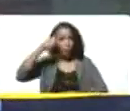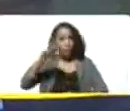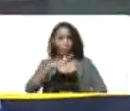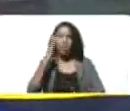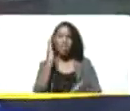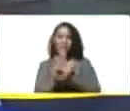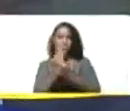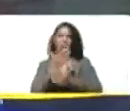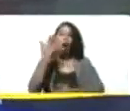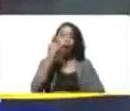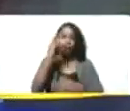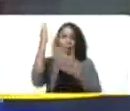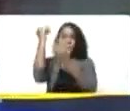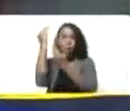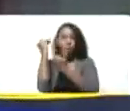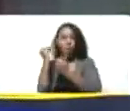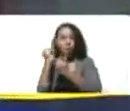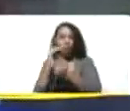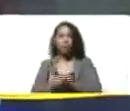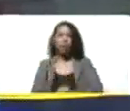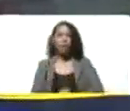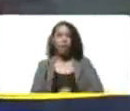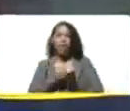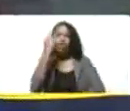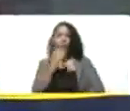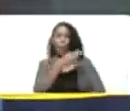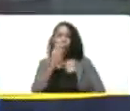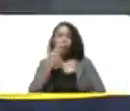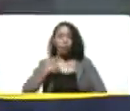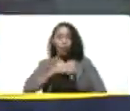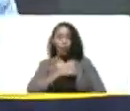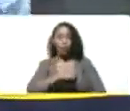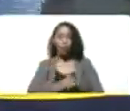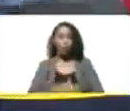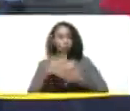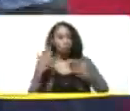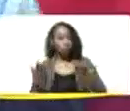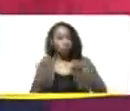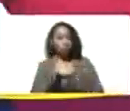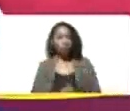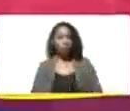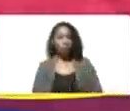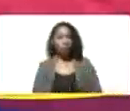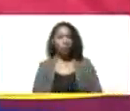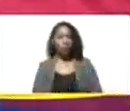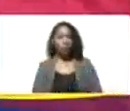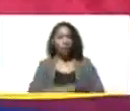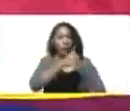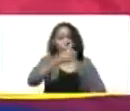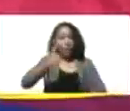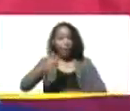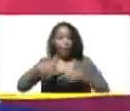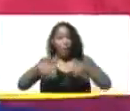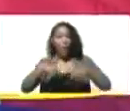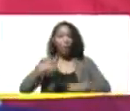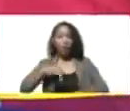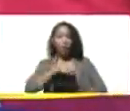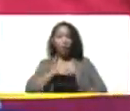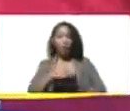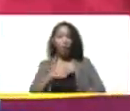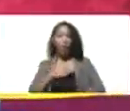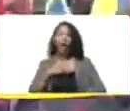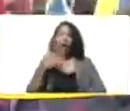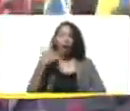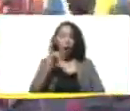tiene esperanza. Y el compromiso nuestro es, en cada espacio donde estemos,